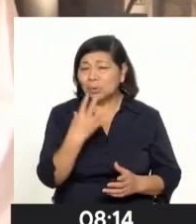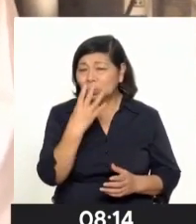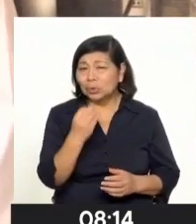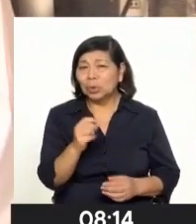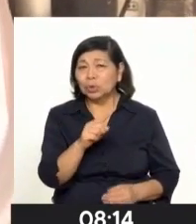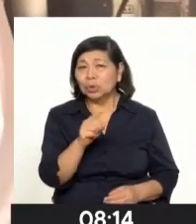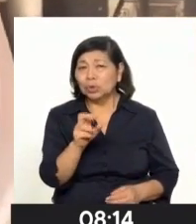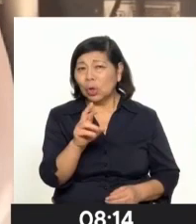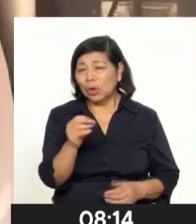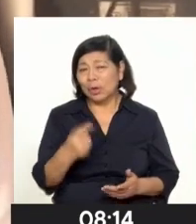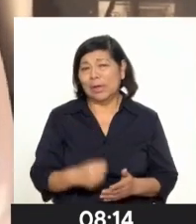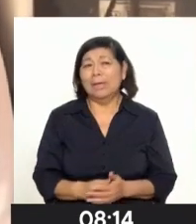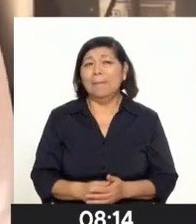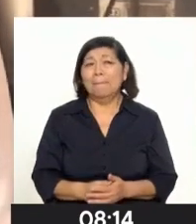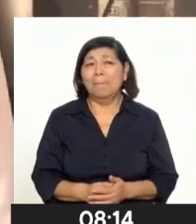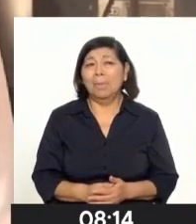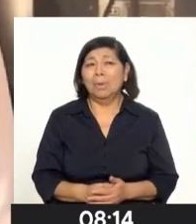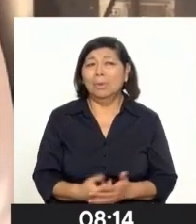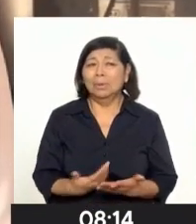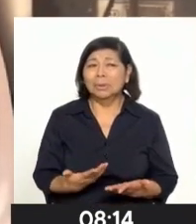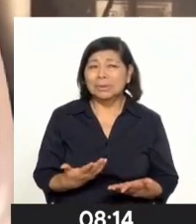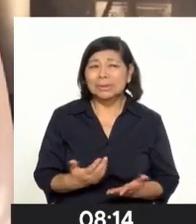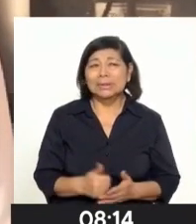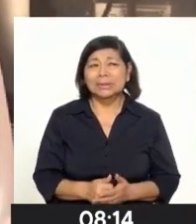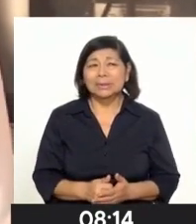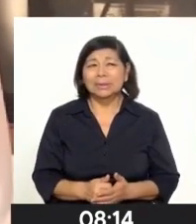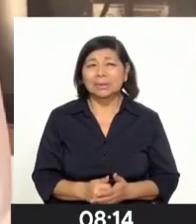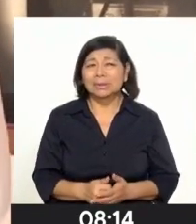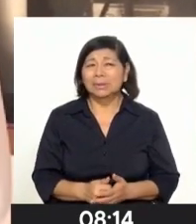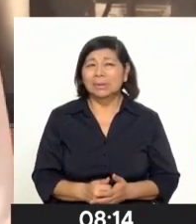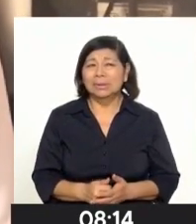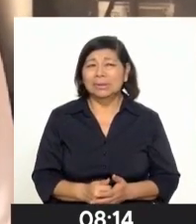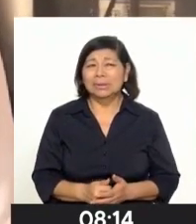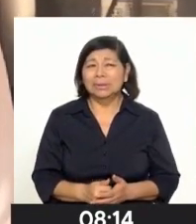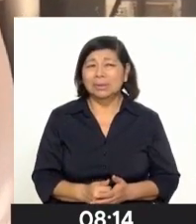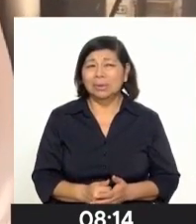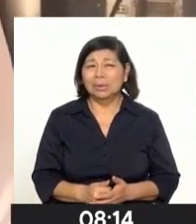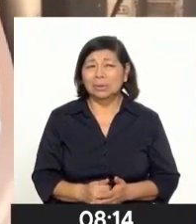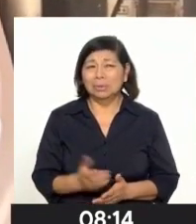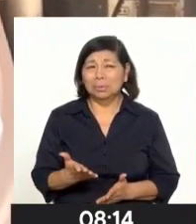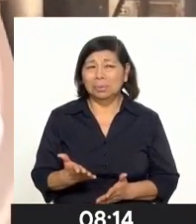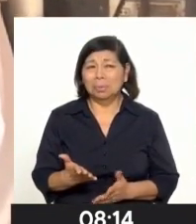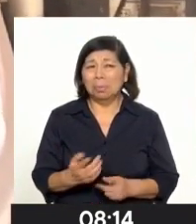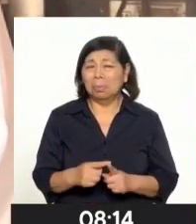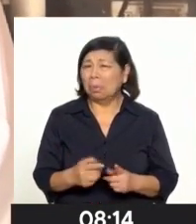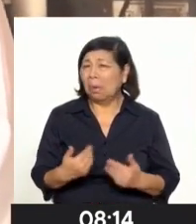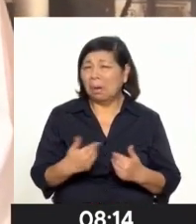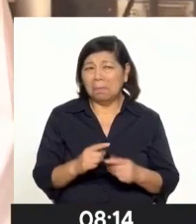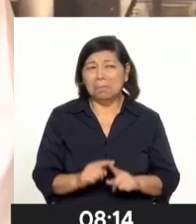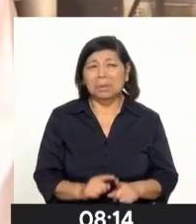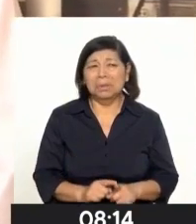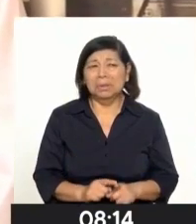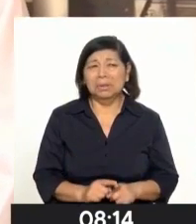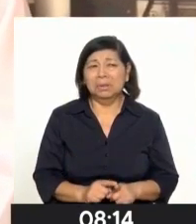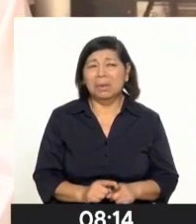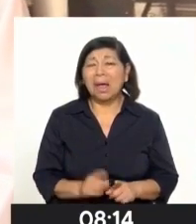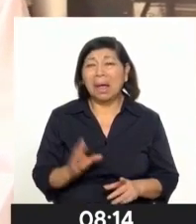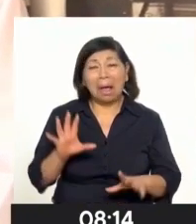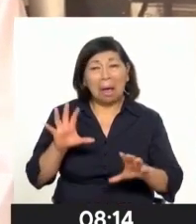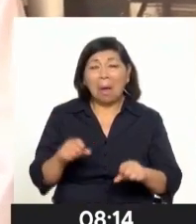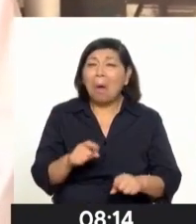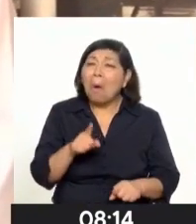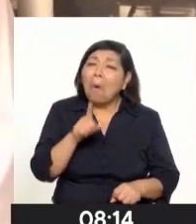costeñolicaus y presentaba este no presentaba el comportamiento de un animal Silvestre no porque lo que fue fácil